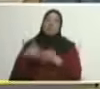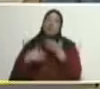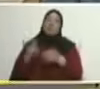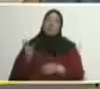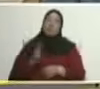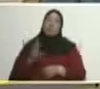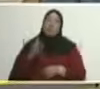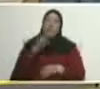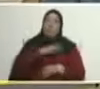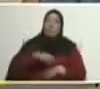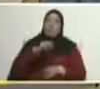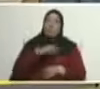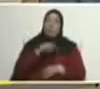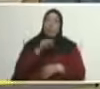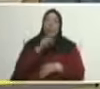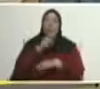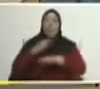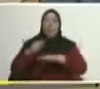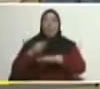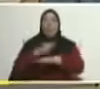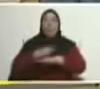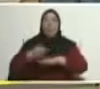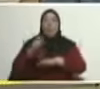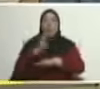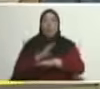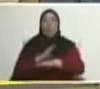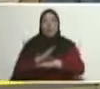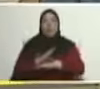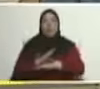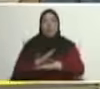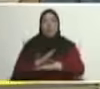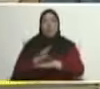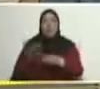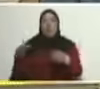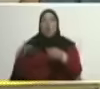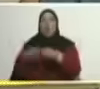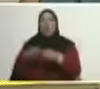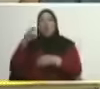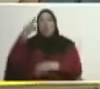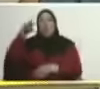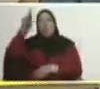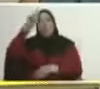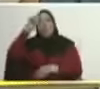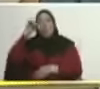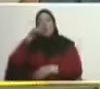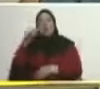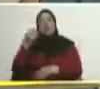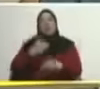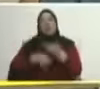el primer ministro de Grenada, Deacon Mitchell, llevó una delegación a Cuba